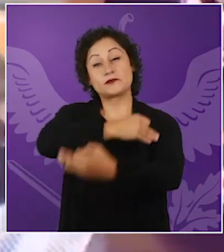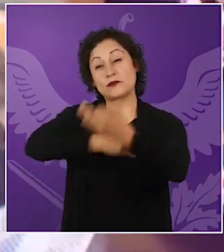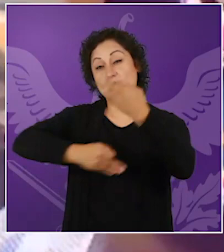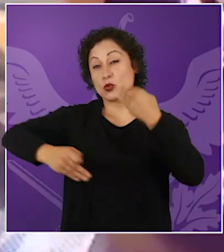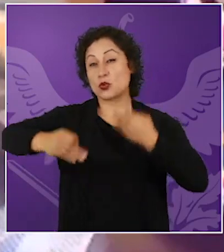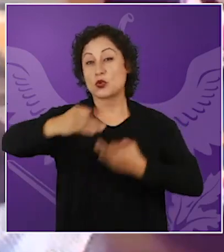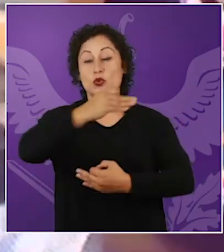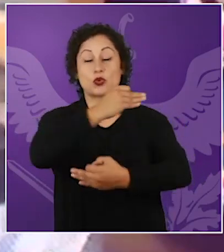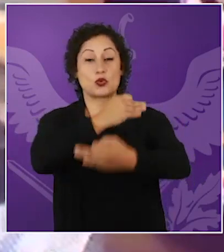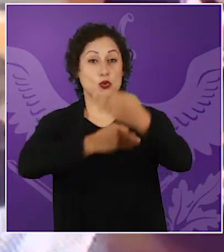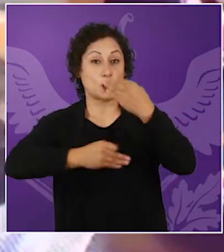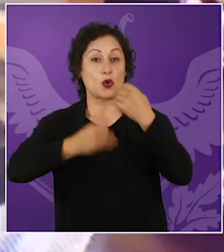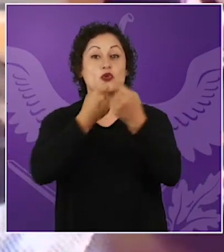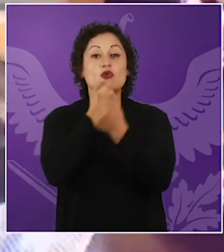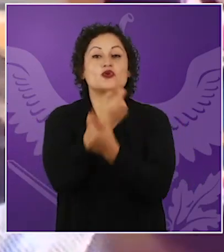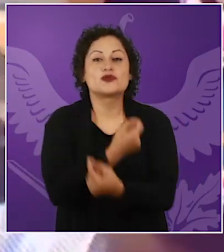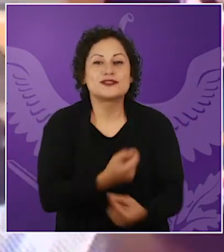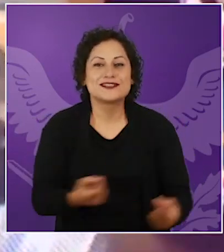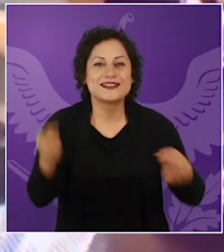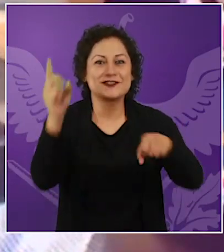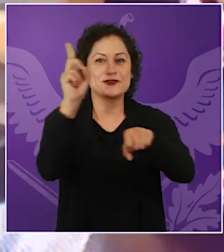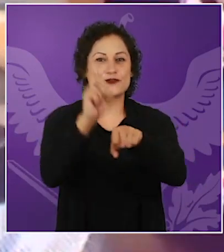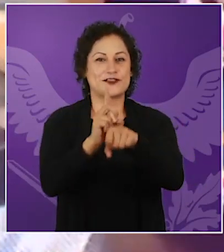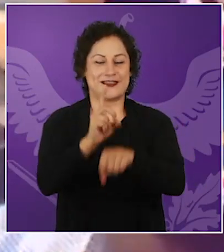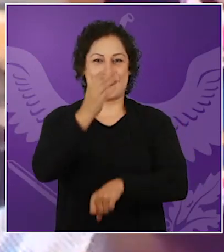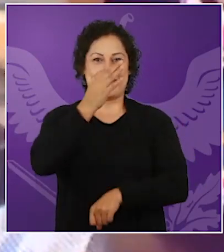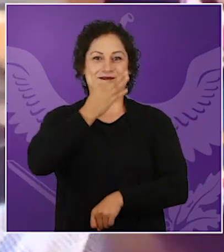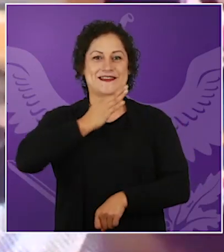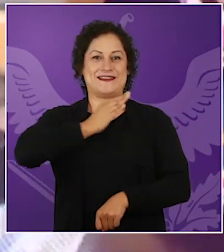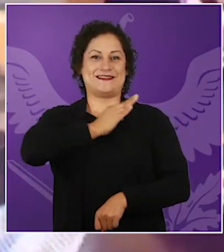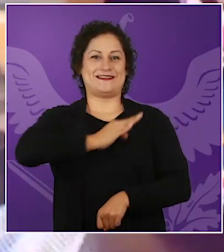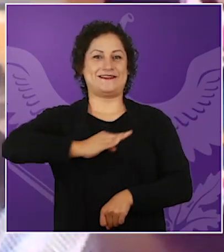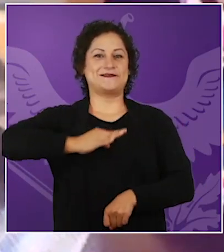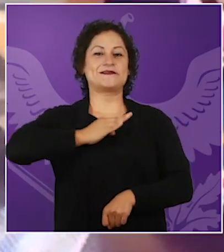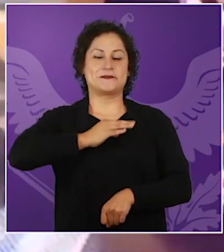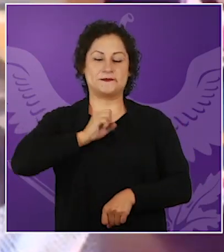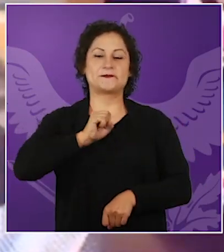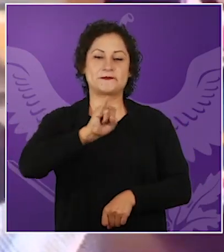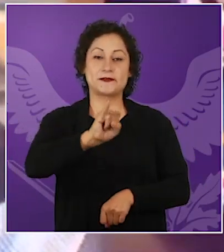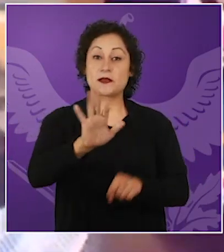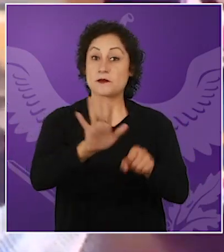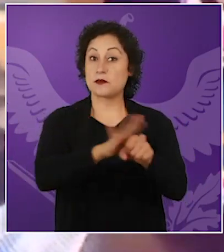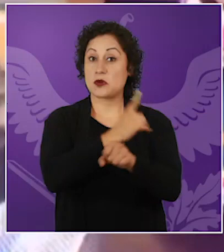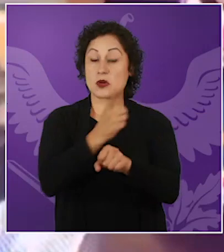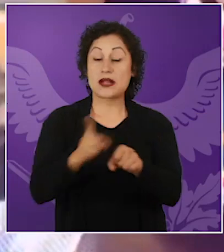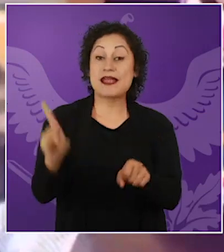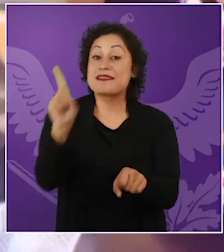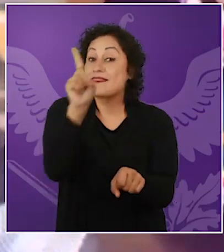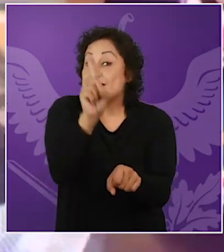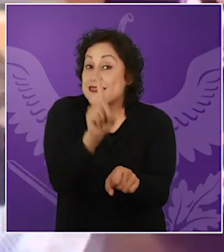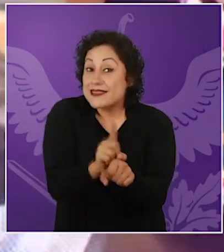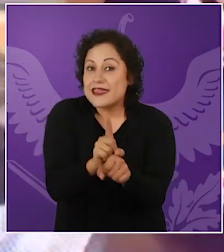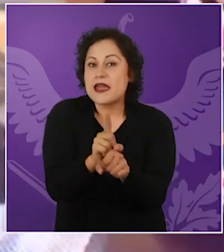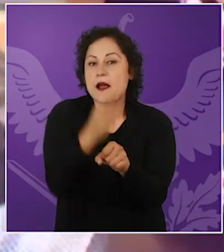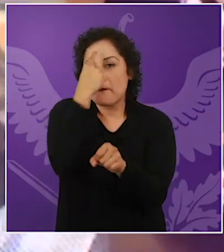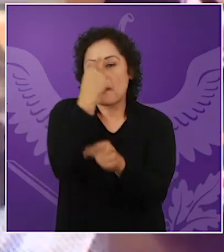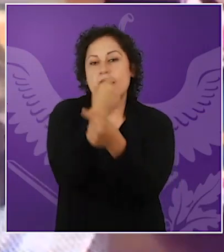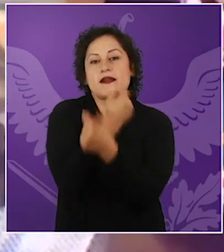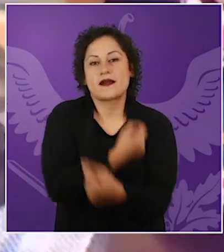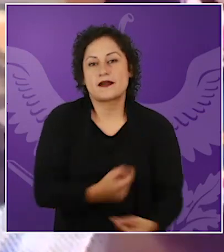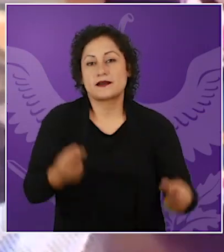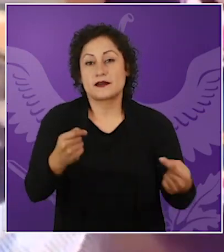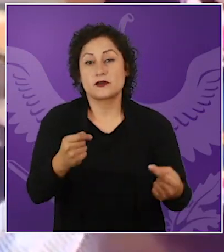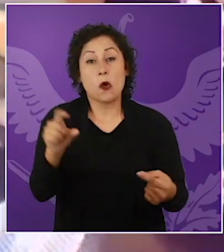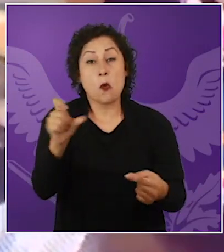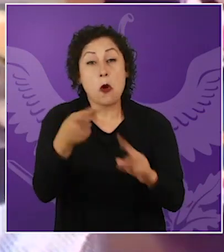para celebrar el próximo día 30 de abril, el Día de las Infancias. Esta celebración tiene